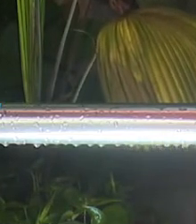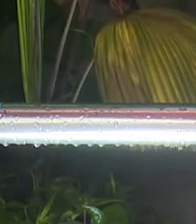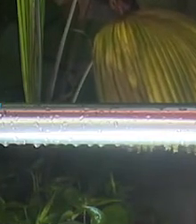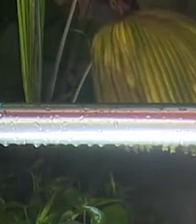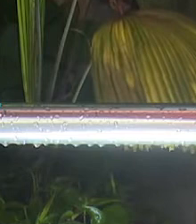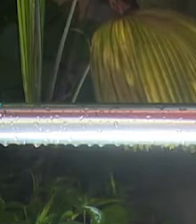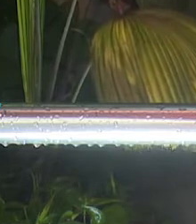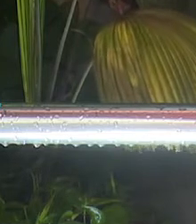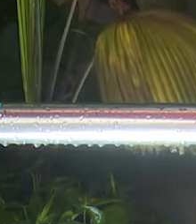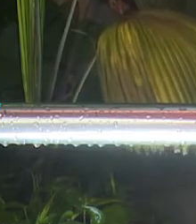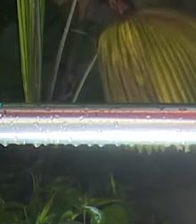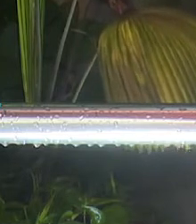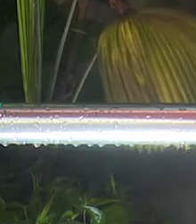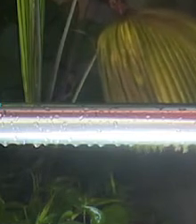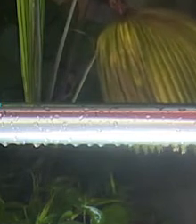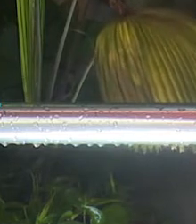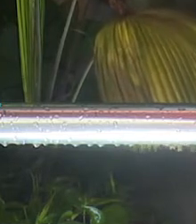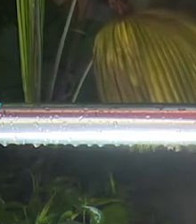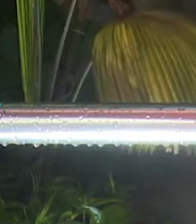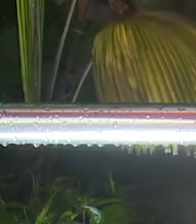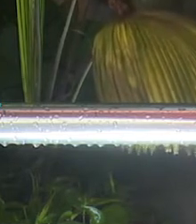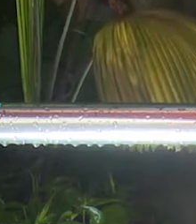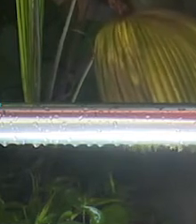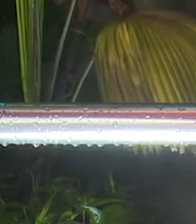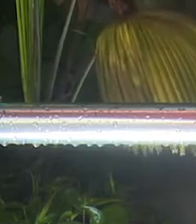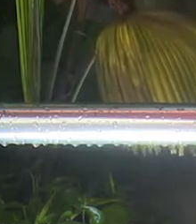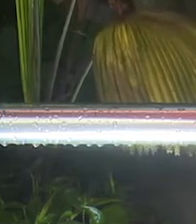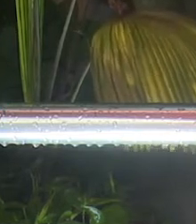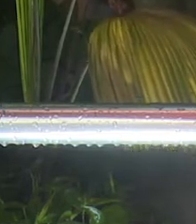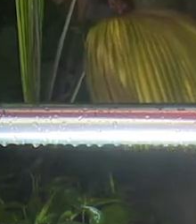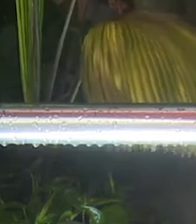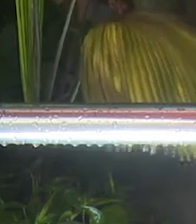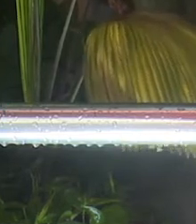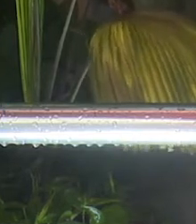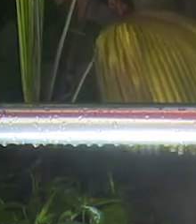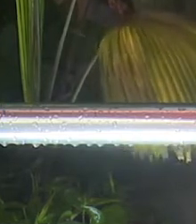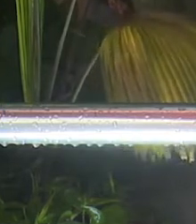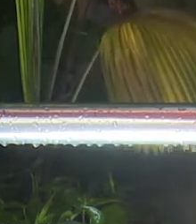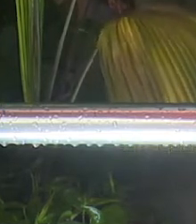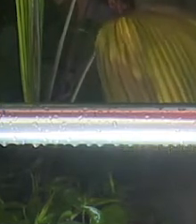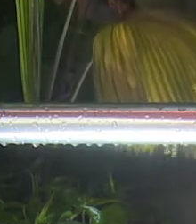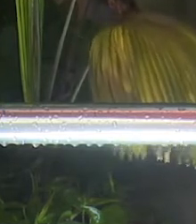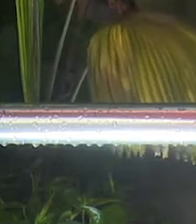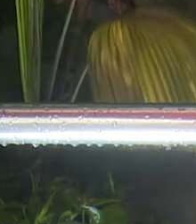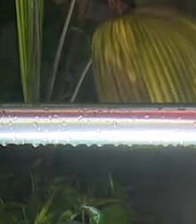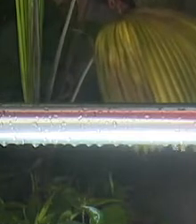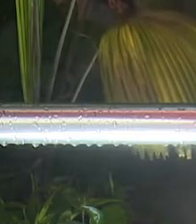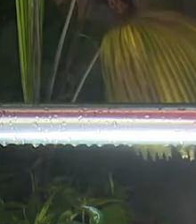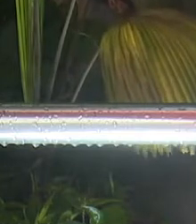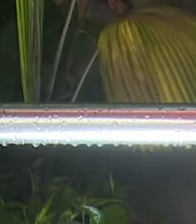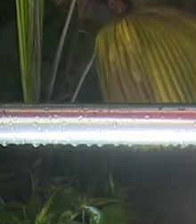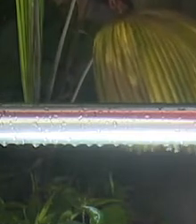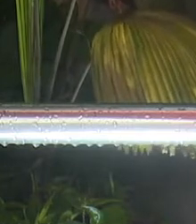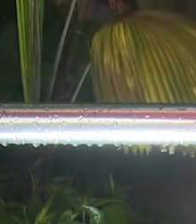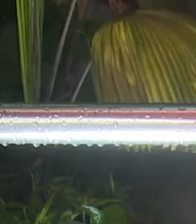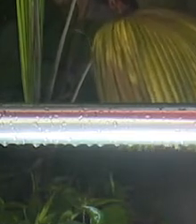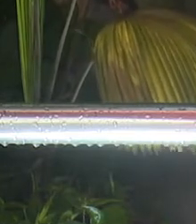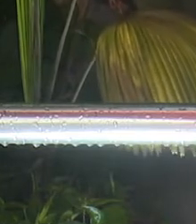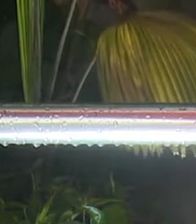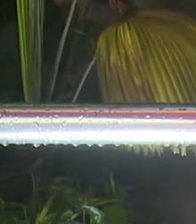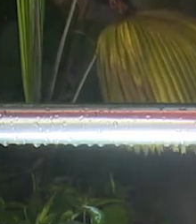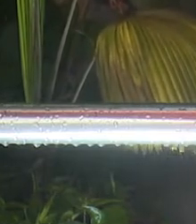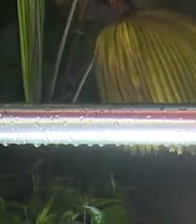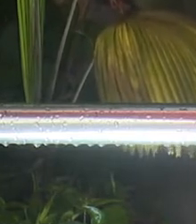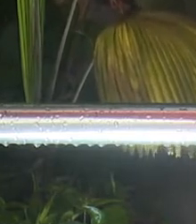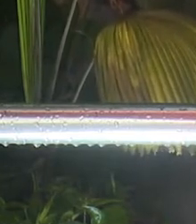nueva medida, o bien nuevamente se aplica esta medida que ya la habíamos tenido en el país, es la restricción vehicular